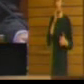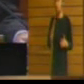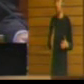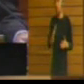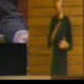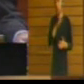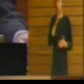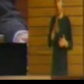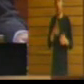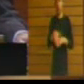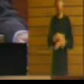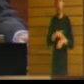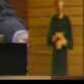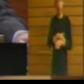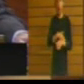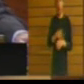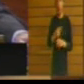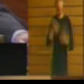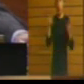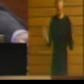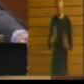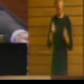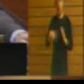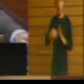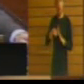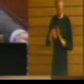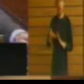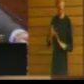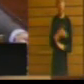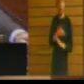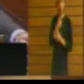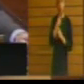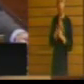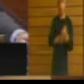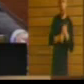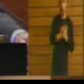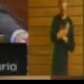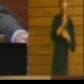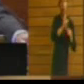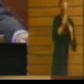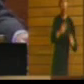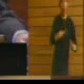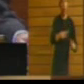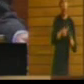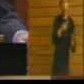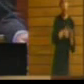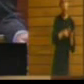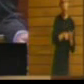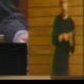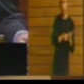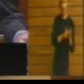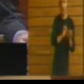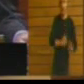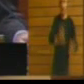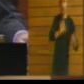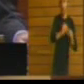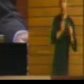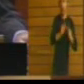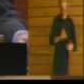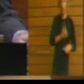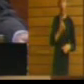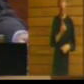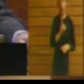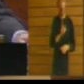qué? Porque el Gobierno ha priorizado en sus campañas de preinscripción otros modelos lingüísticos y, más concretamente, el modelo D. Lo hemos visto